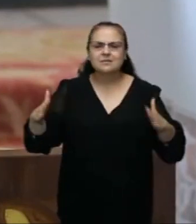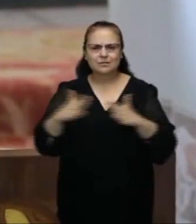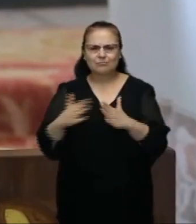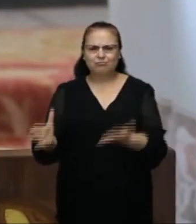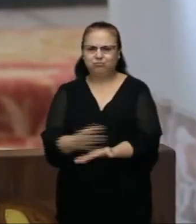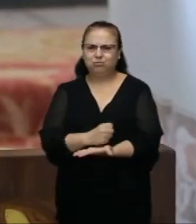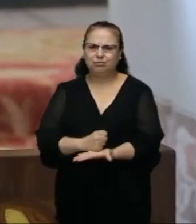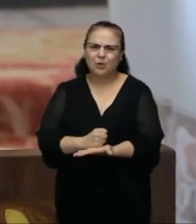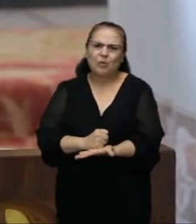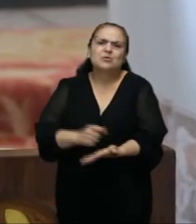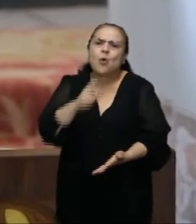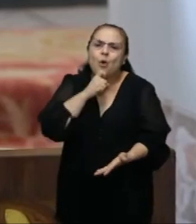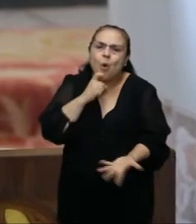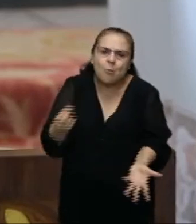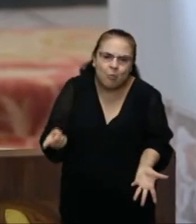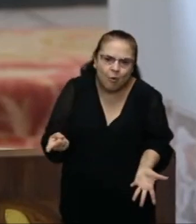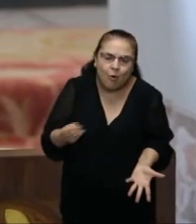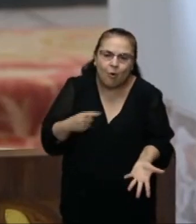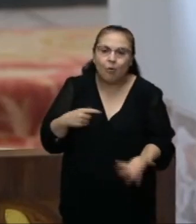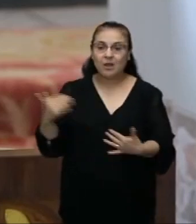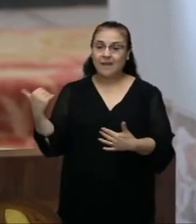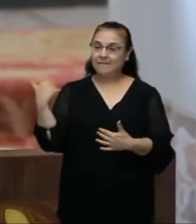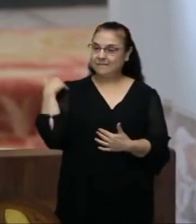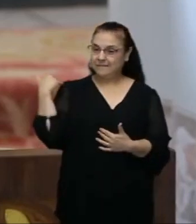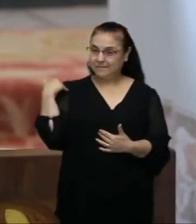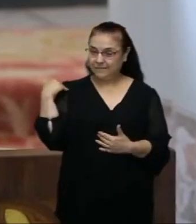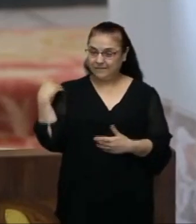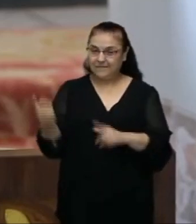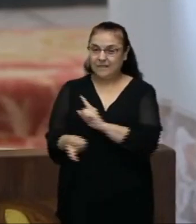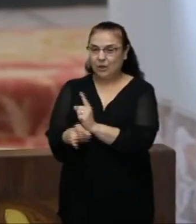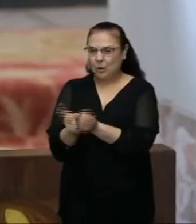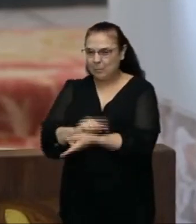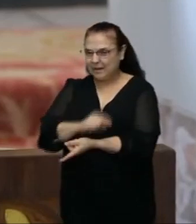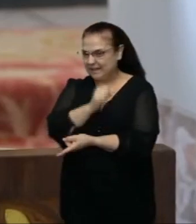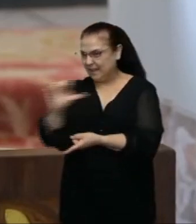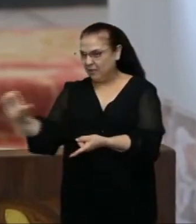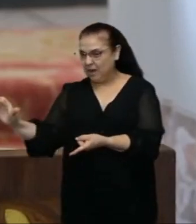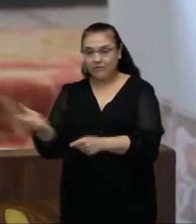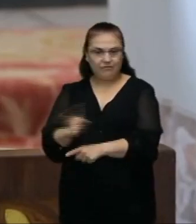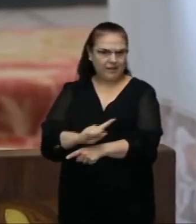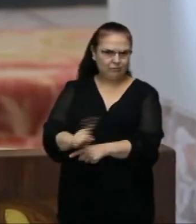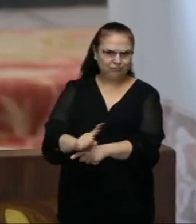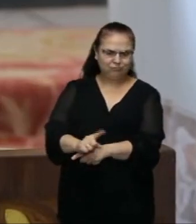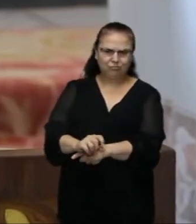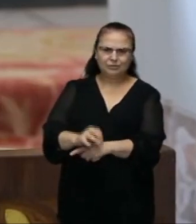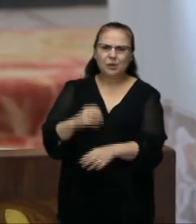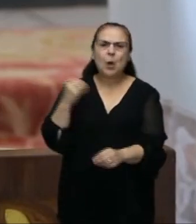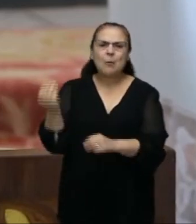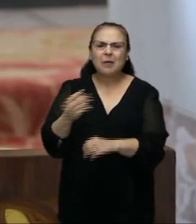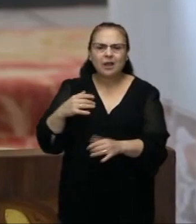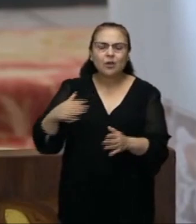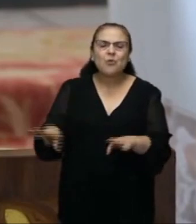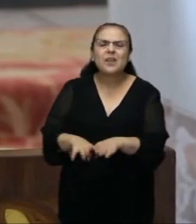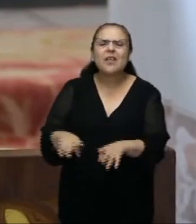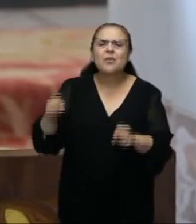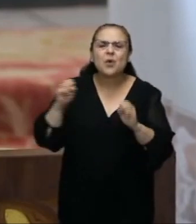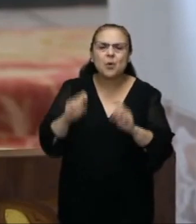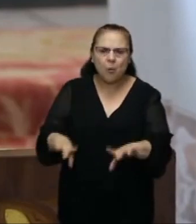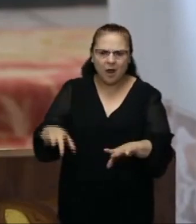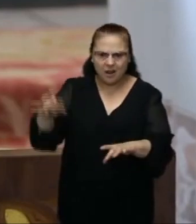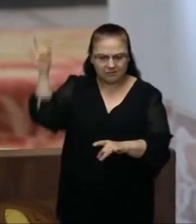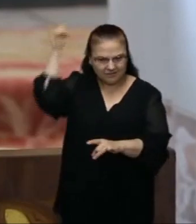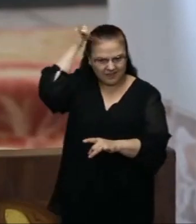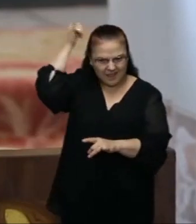Que no sea alguien recién convertido a la fe, por si se le sube a la cabeza y es condenado lo mismo que el diablo.